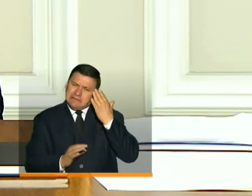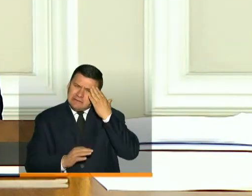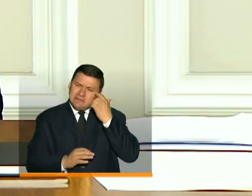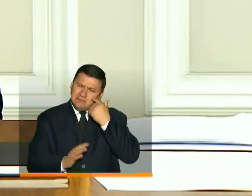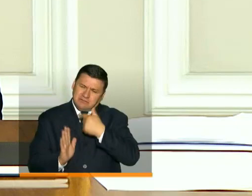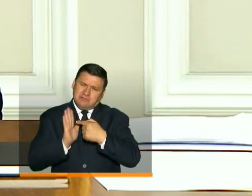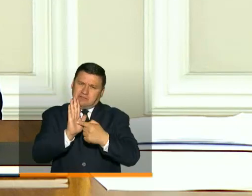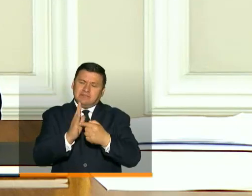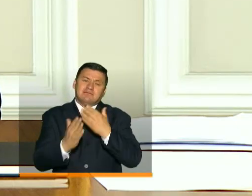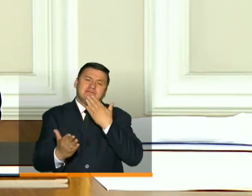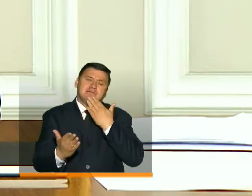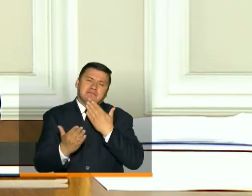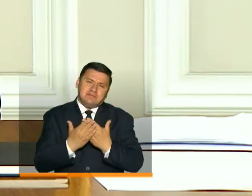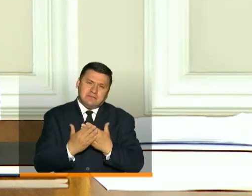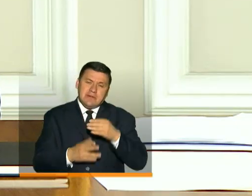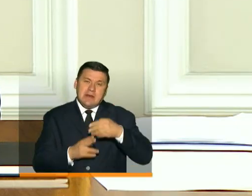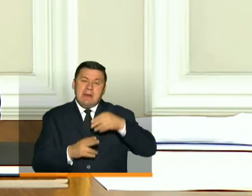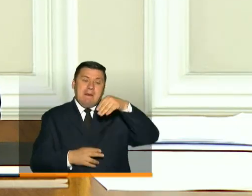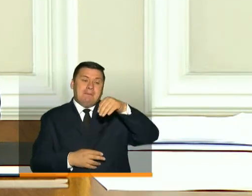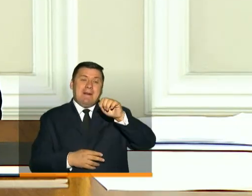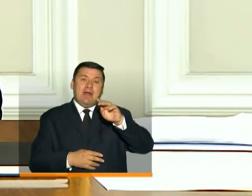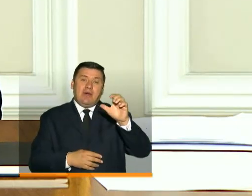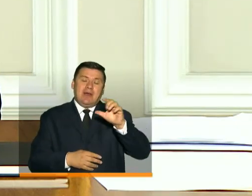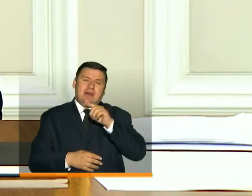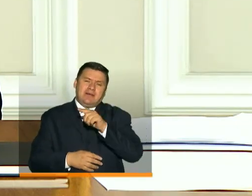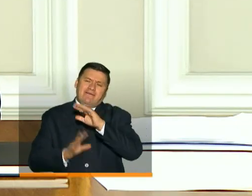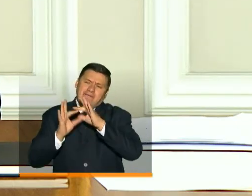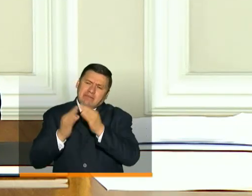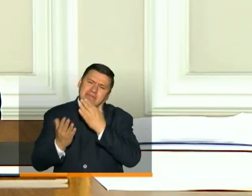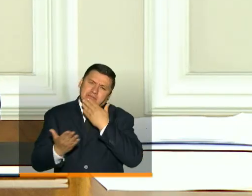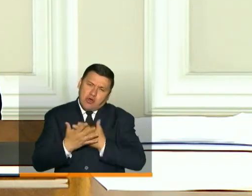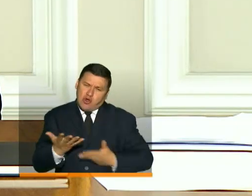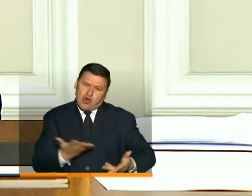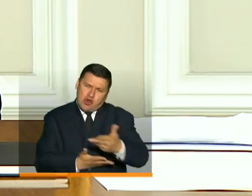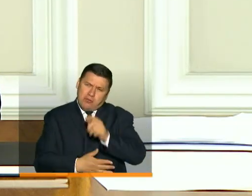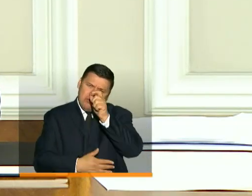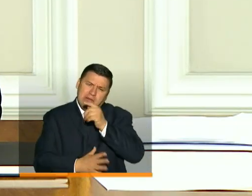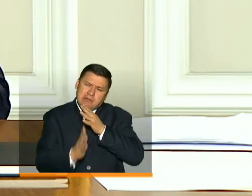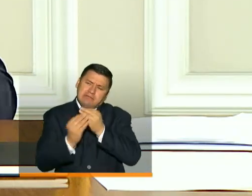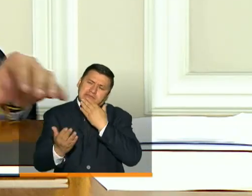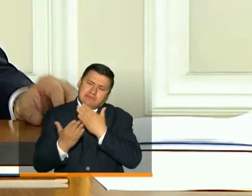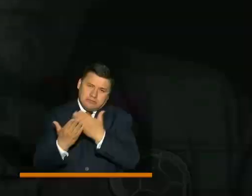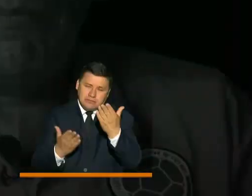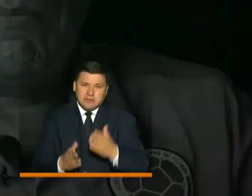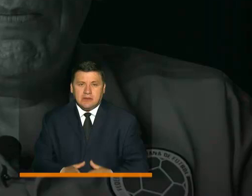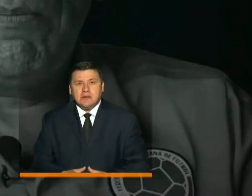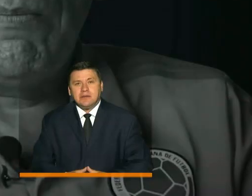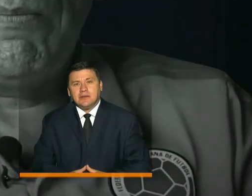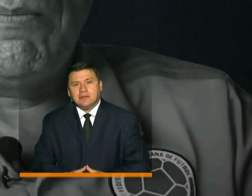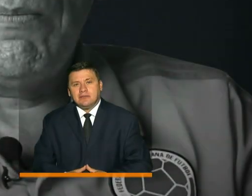este caso y le agradezco a Manuel y a su familia que compartan este testimonio con nosotros.